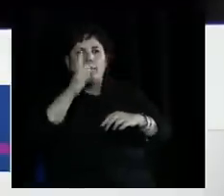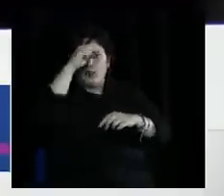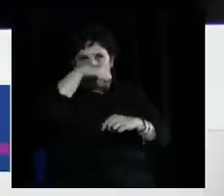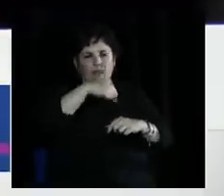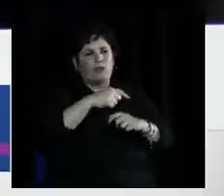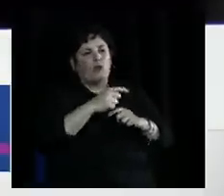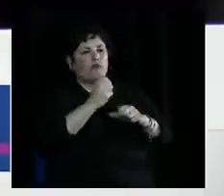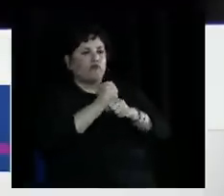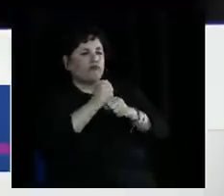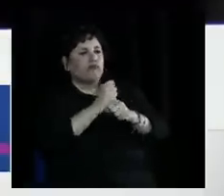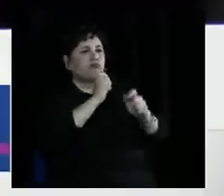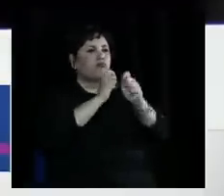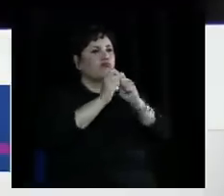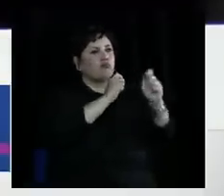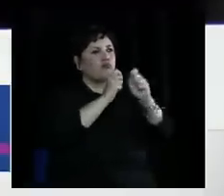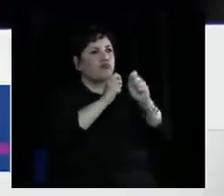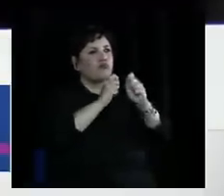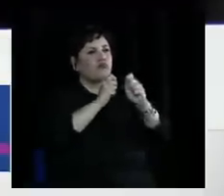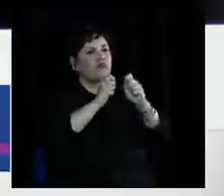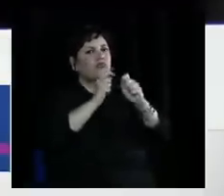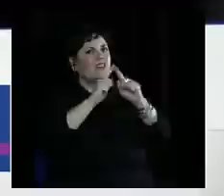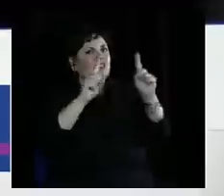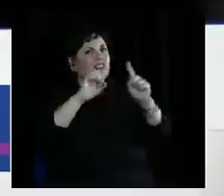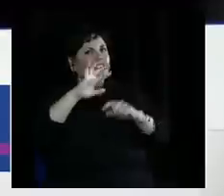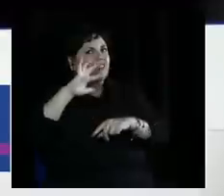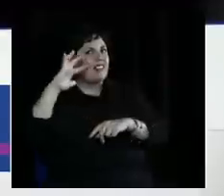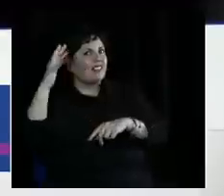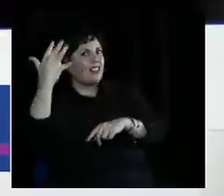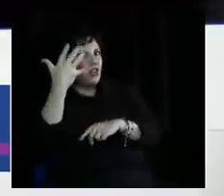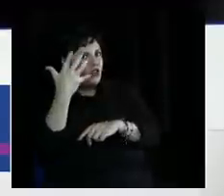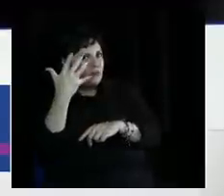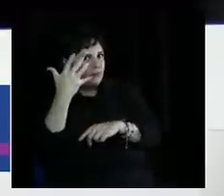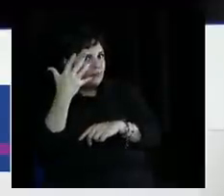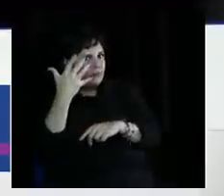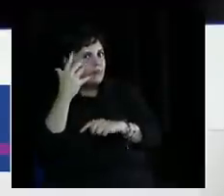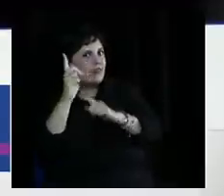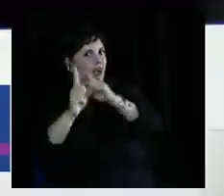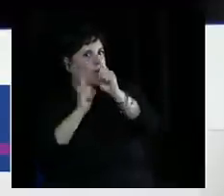Montevideo y los periodistas que lo hacen en medios del interior, sobre todo en algunos departamentos.